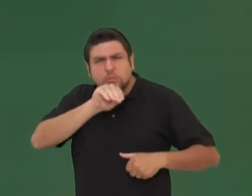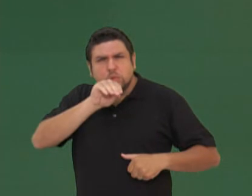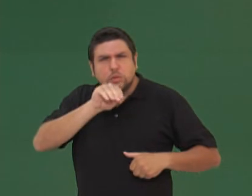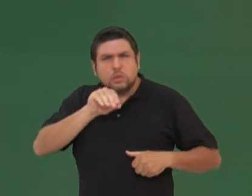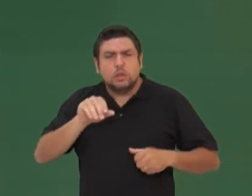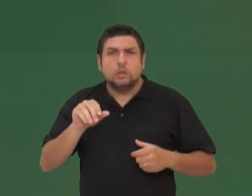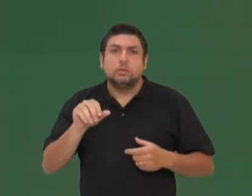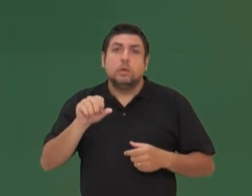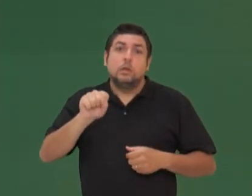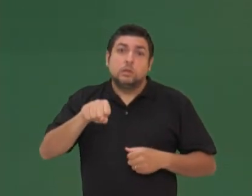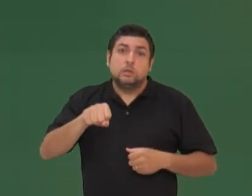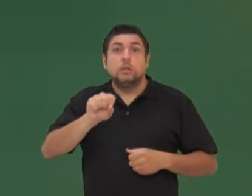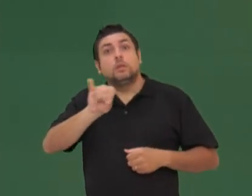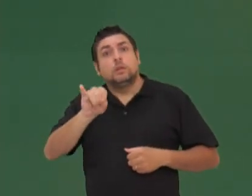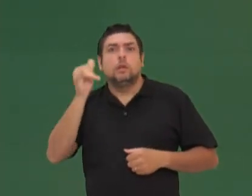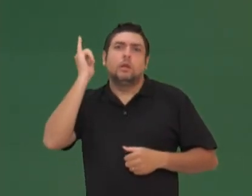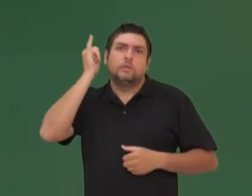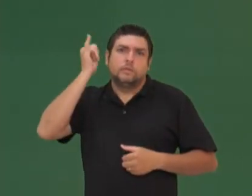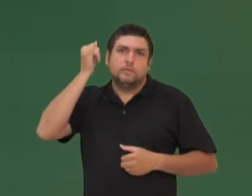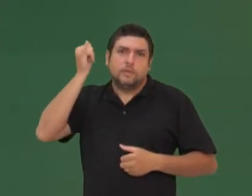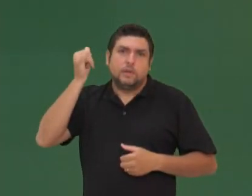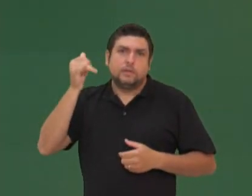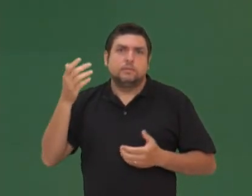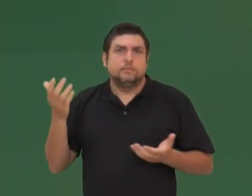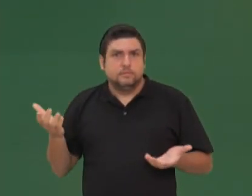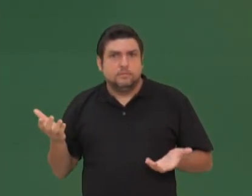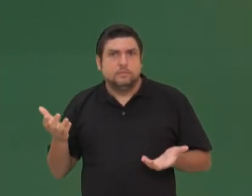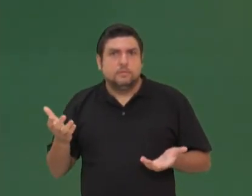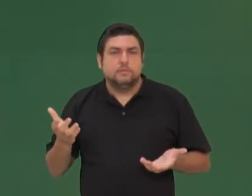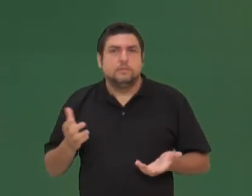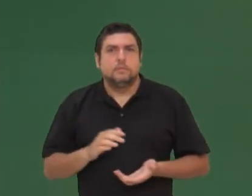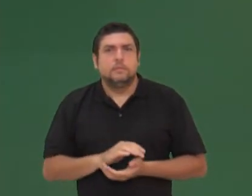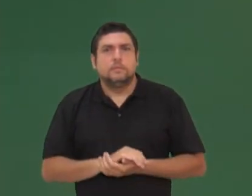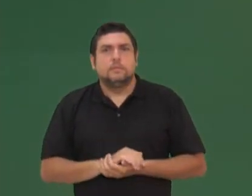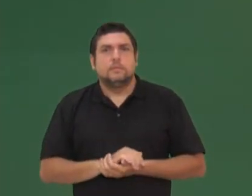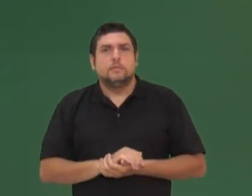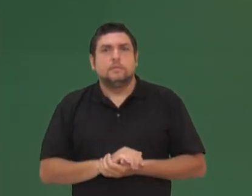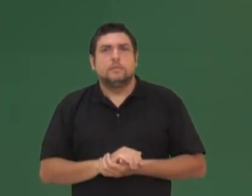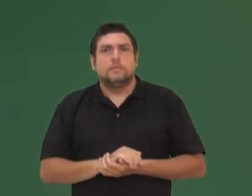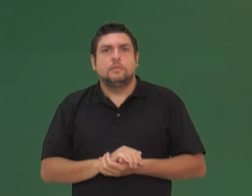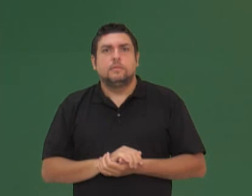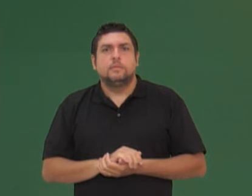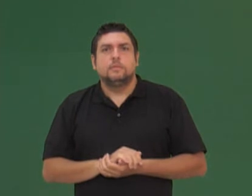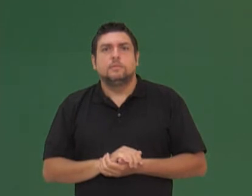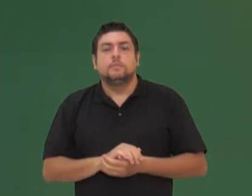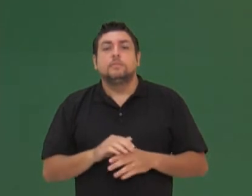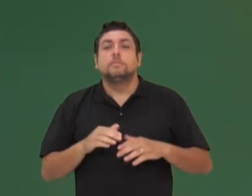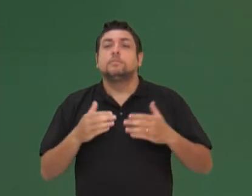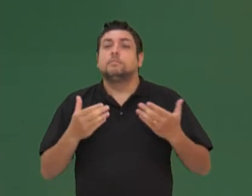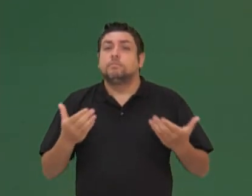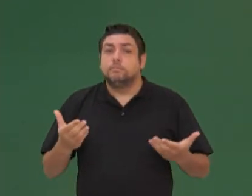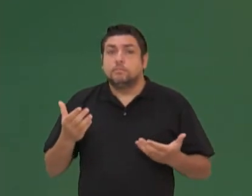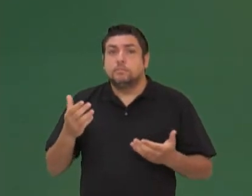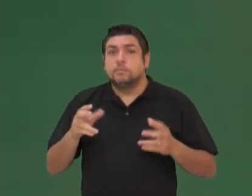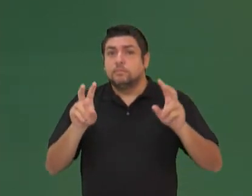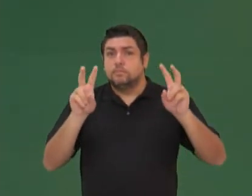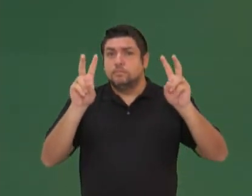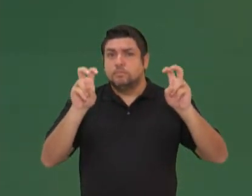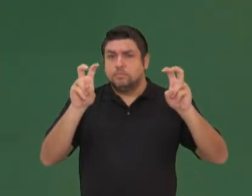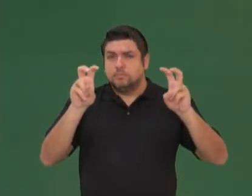posible. En las fábulas, ¿no? En los cuentos literarios también. Perfecto. Entonces, Esto es lo que pasaría si